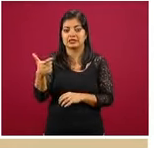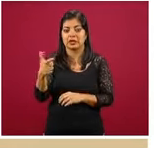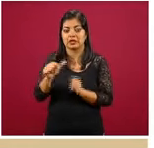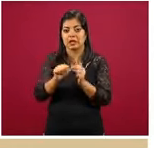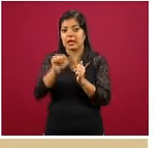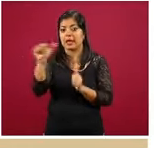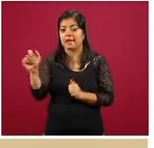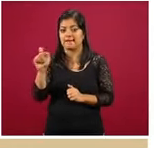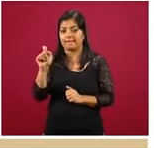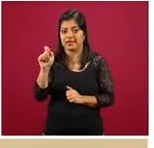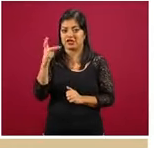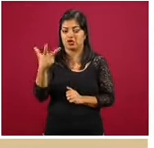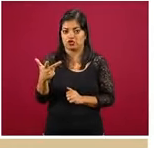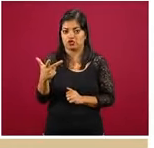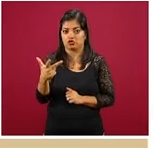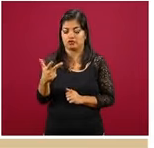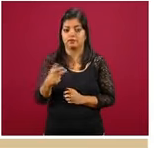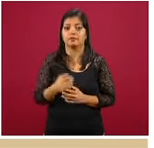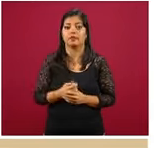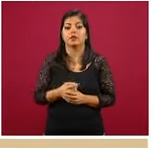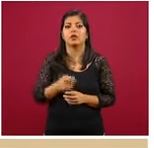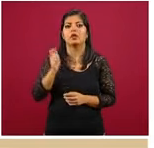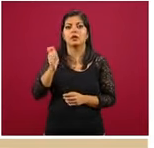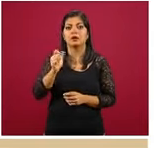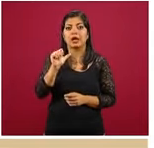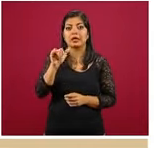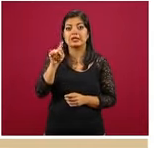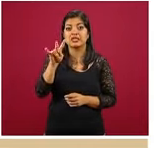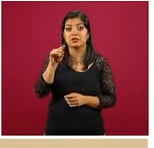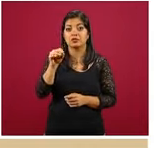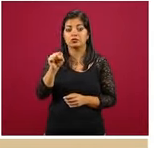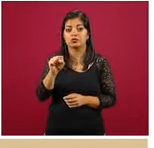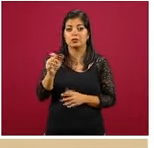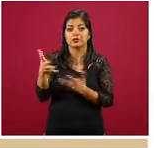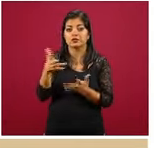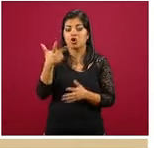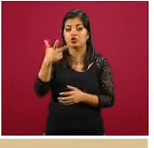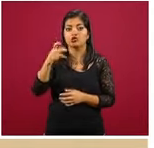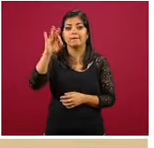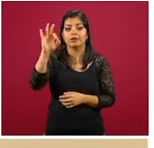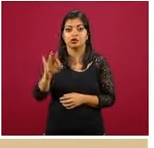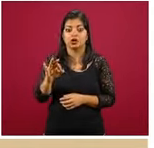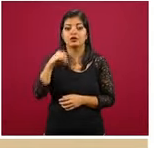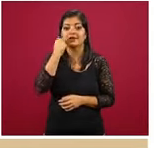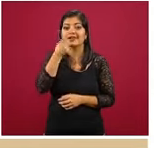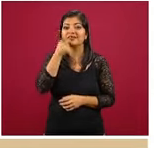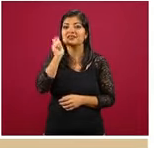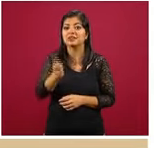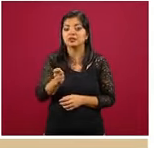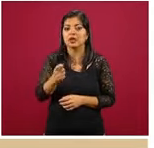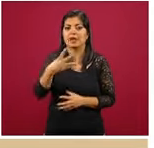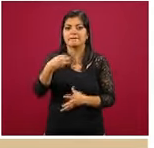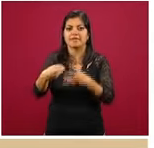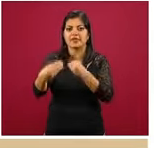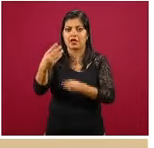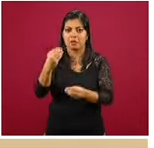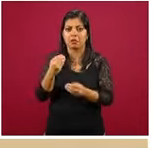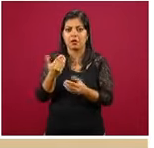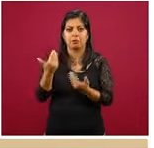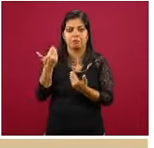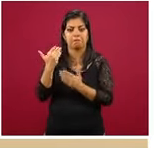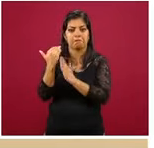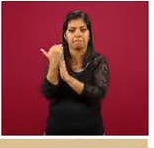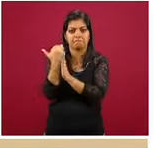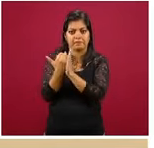la 28. Los casos activos para ellos representan el 8%, lo que quiere decir que la epidemia reciente es menor en relación a las